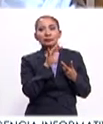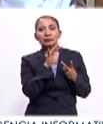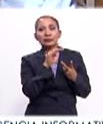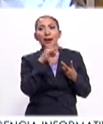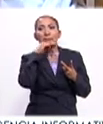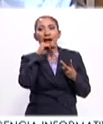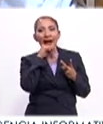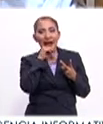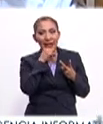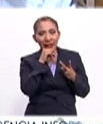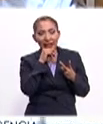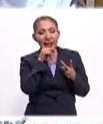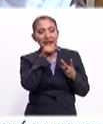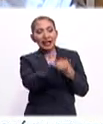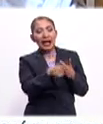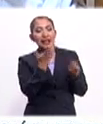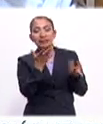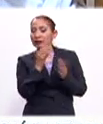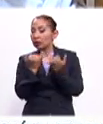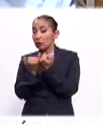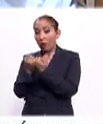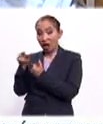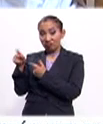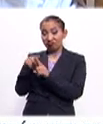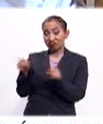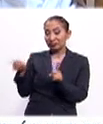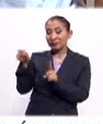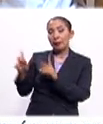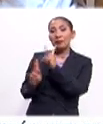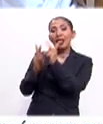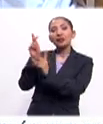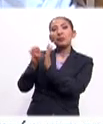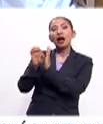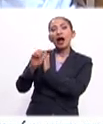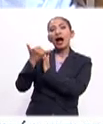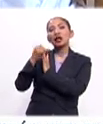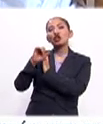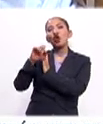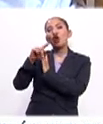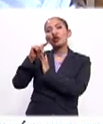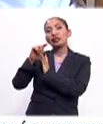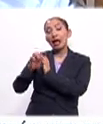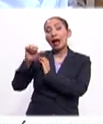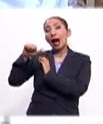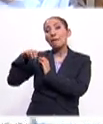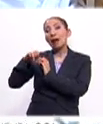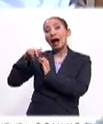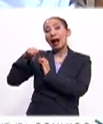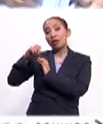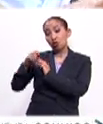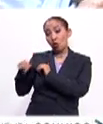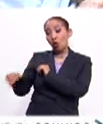más maíz, que sembrar plantas como el ayocote. El amaranto,